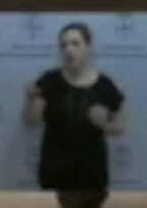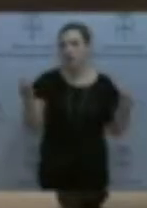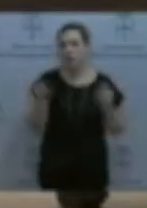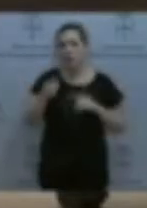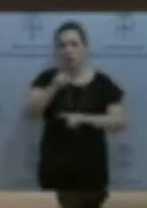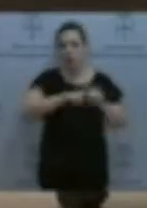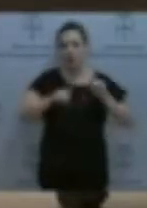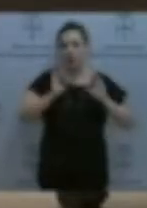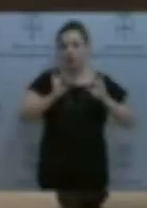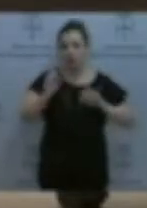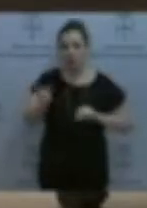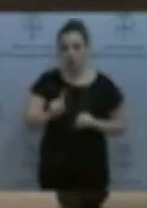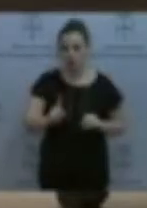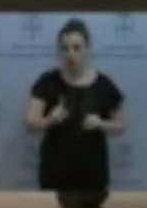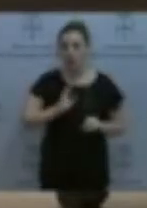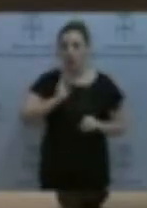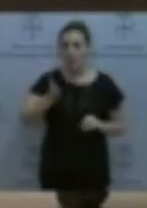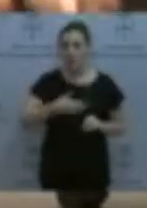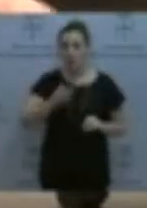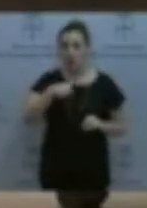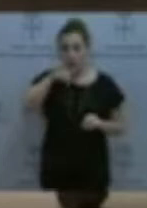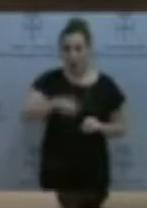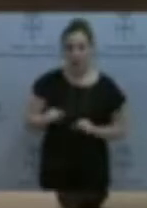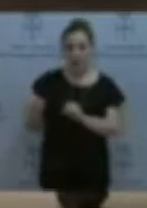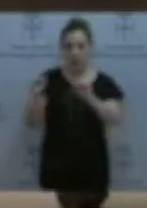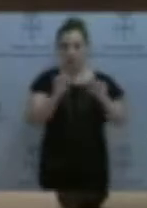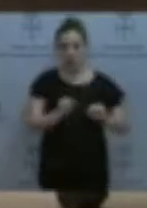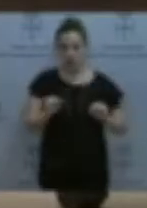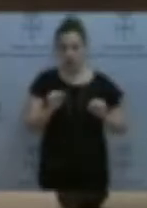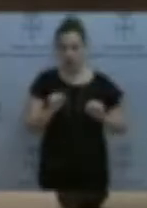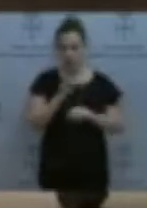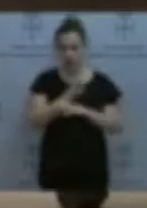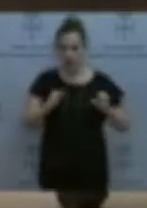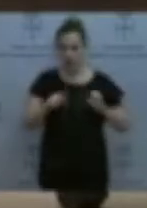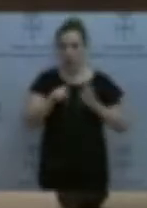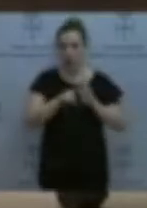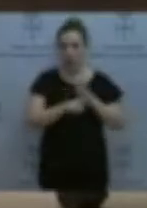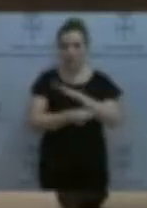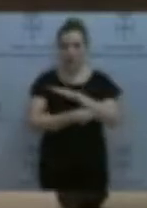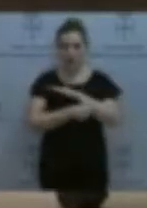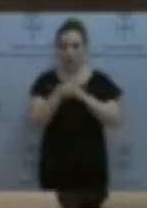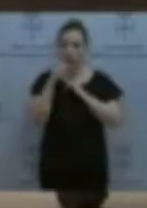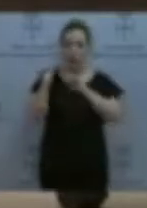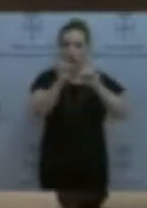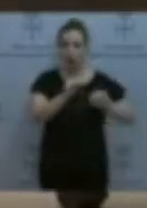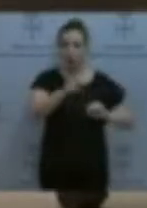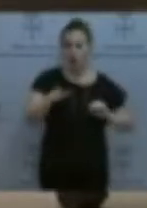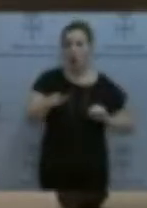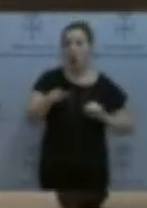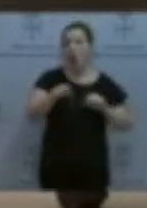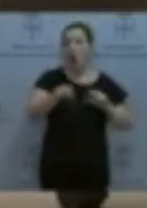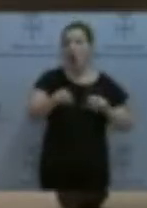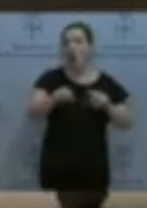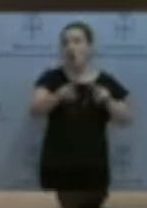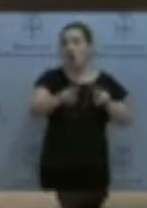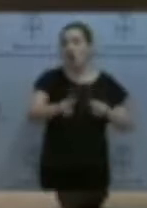a defender en esta Cámara pues, un paquete de medidas que tiene que ver con la protección del consumidor y con el control, desde la aplicación de un IVA superreducido, la